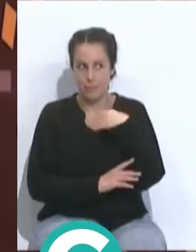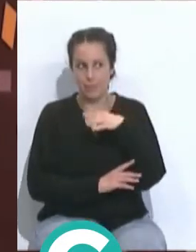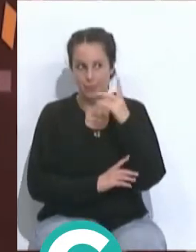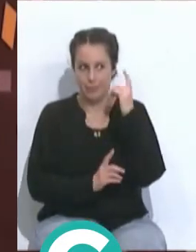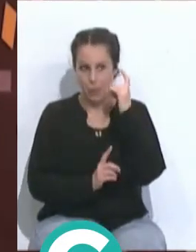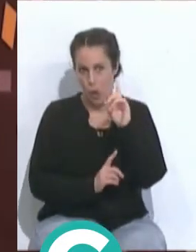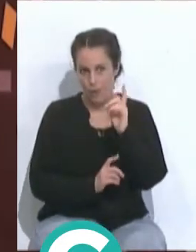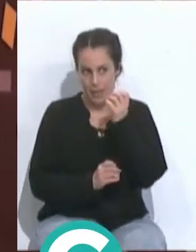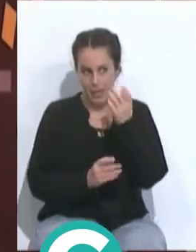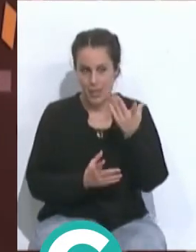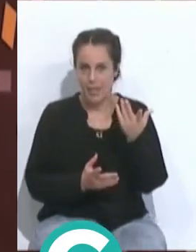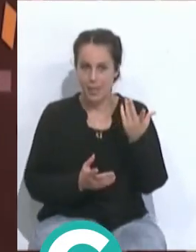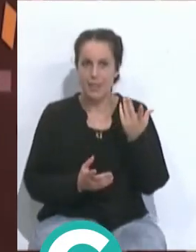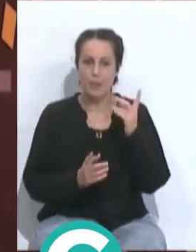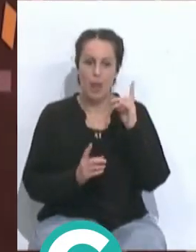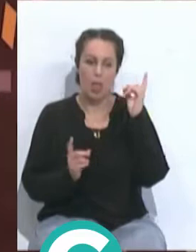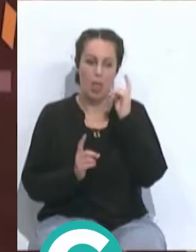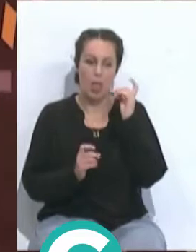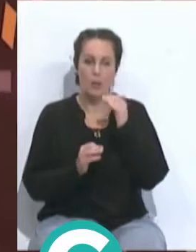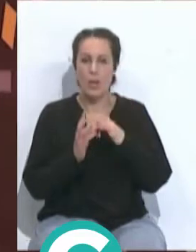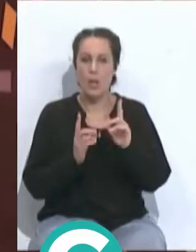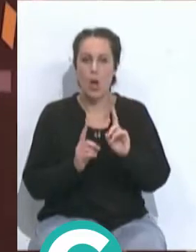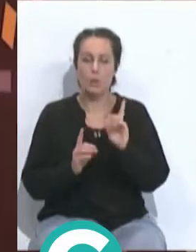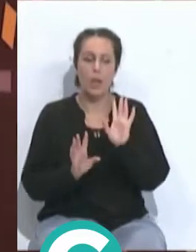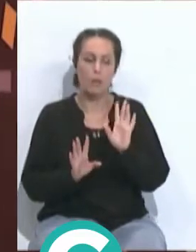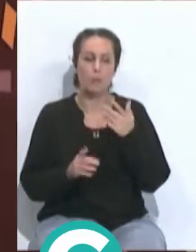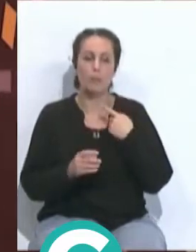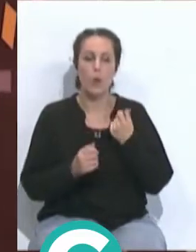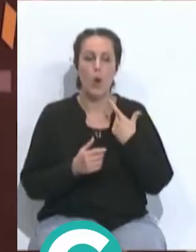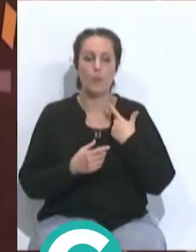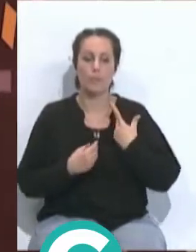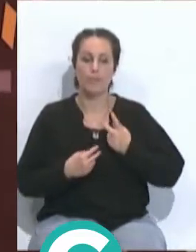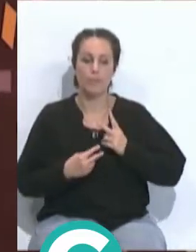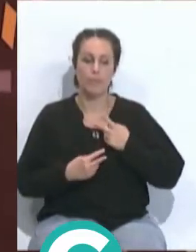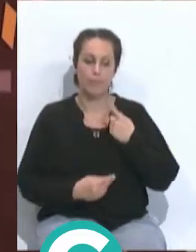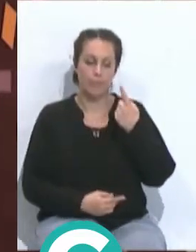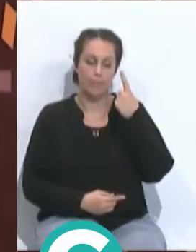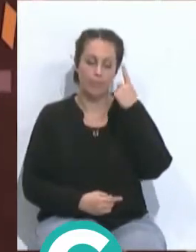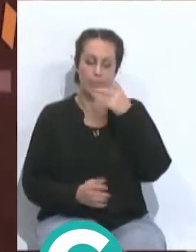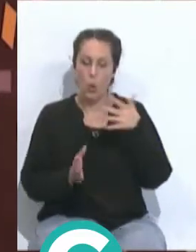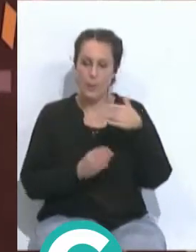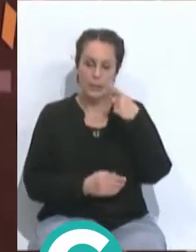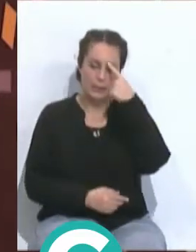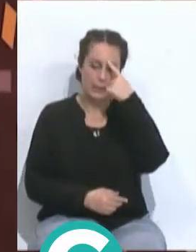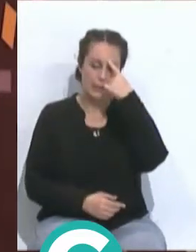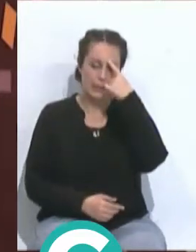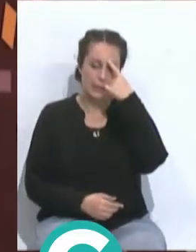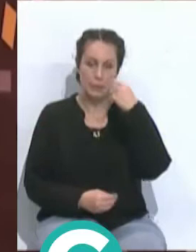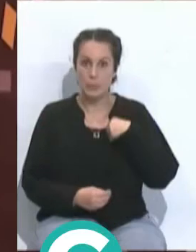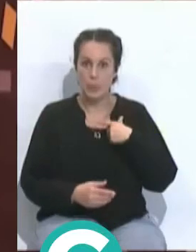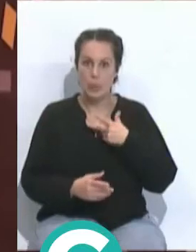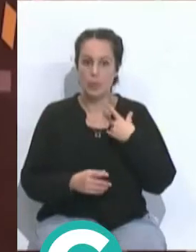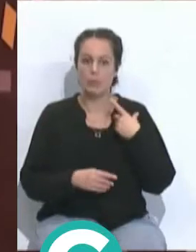entendida, por supuesto, afortunadamente no nos duele la cabeza, sino que estamos, bueno, pues reviviendo todos esos momentos, gracias también a todo ese